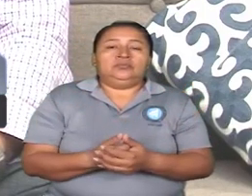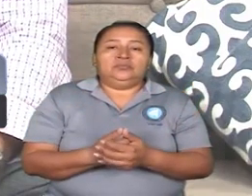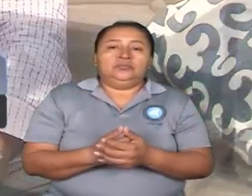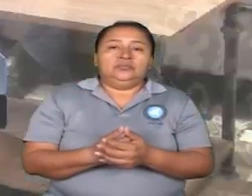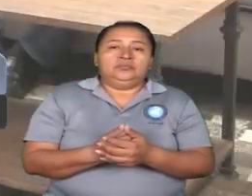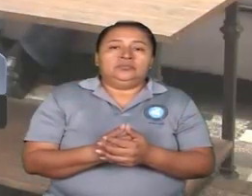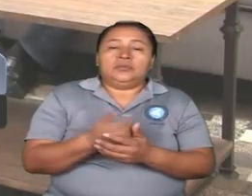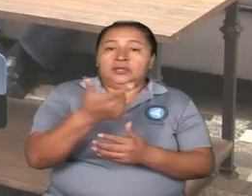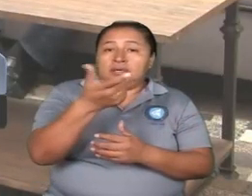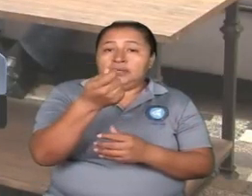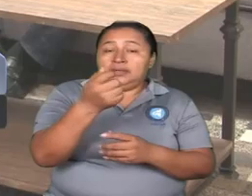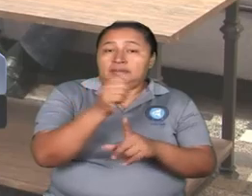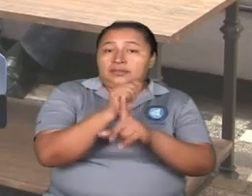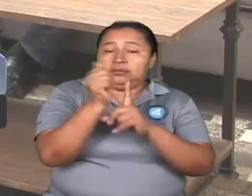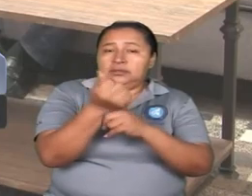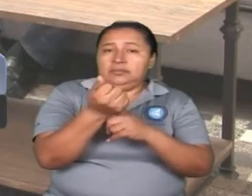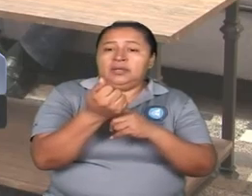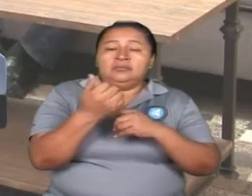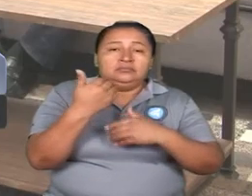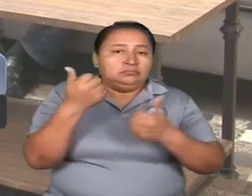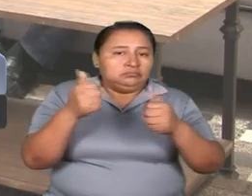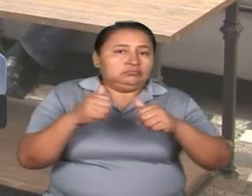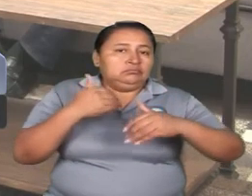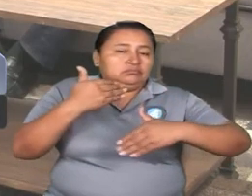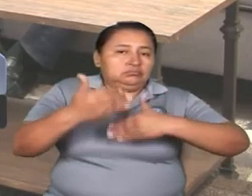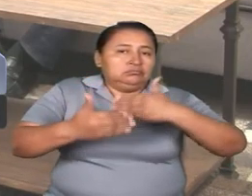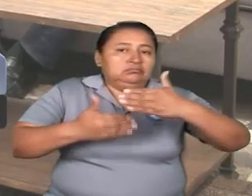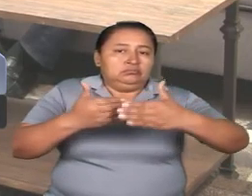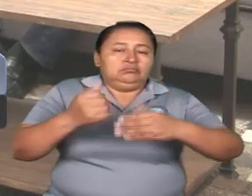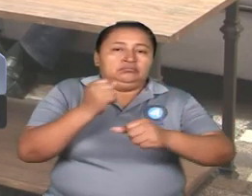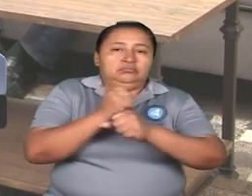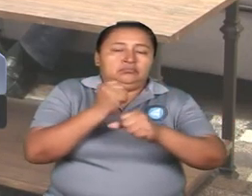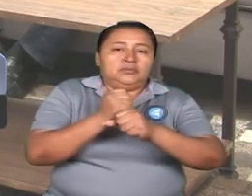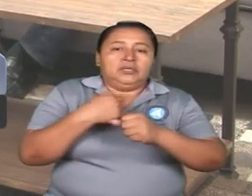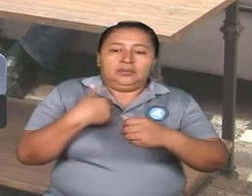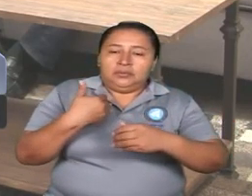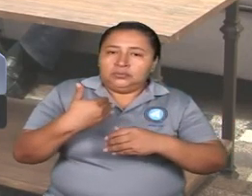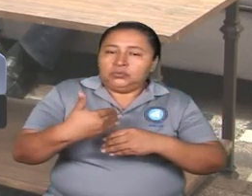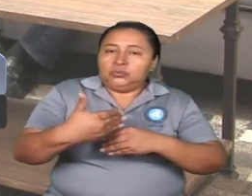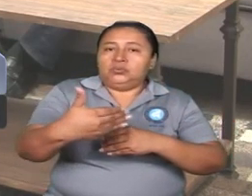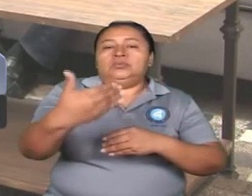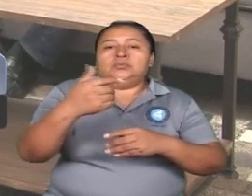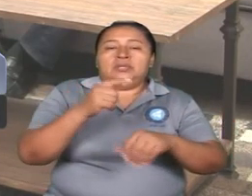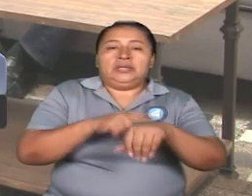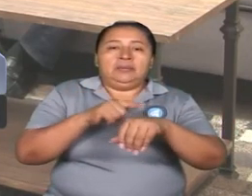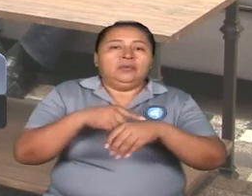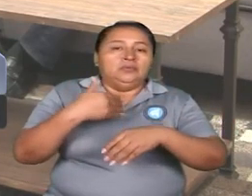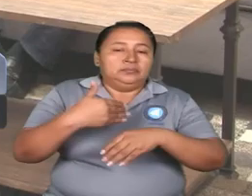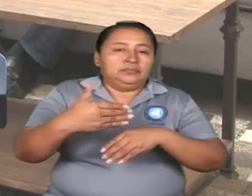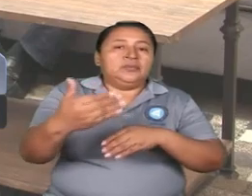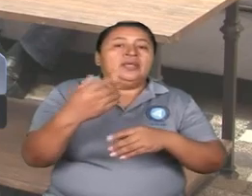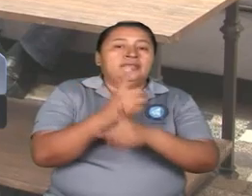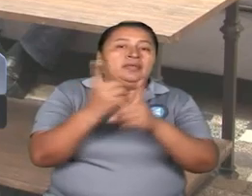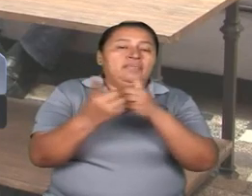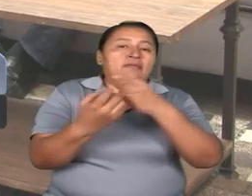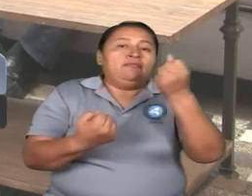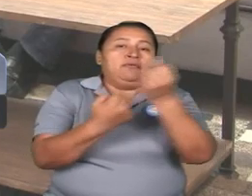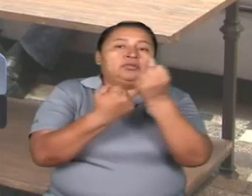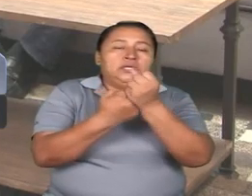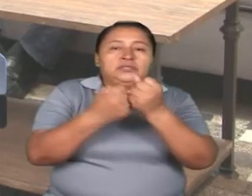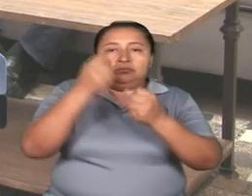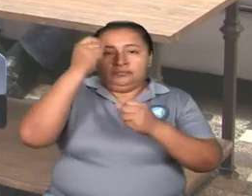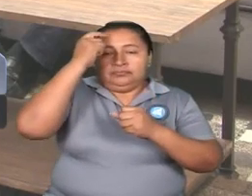el canal parlamentario, en la medida que vaya transcurriendo el tiempo, tendrá que ir fortaleciendo